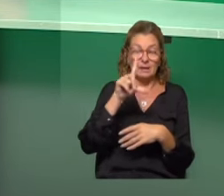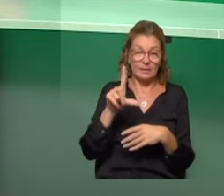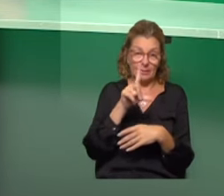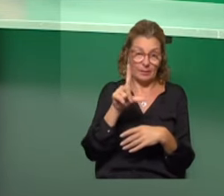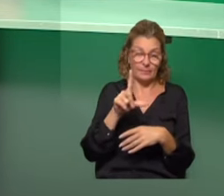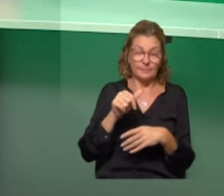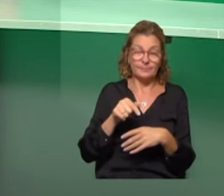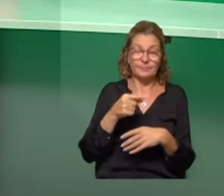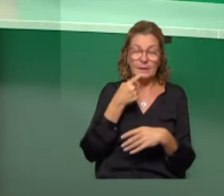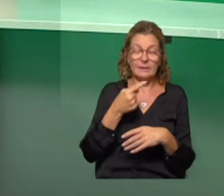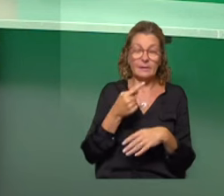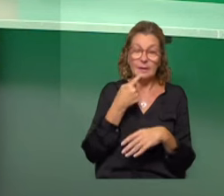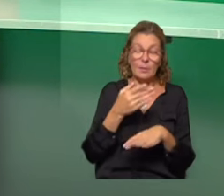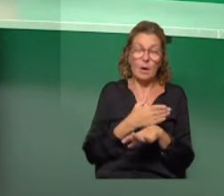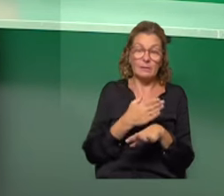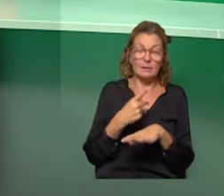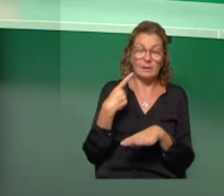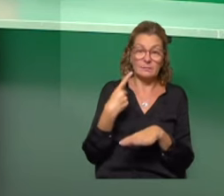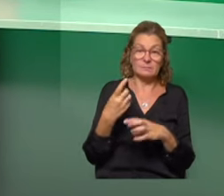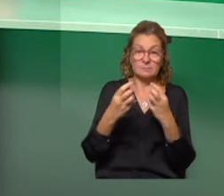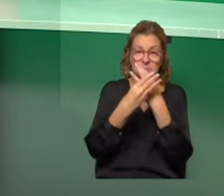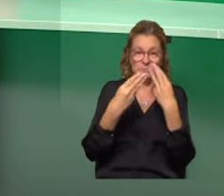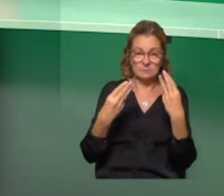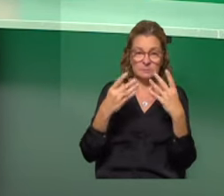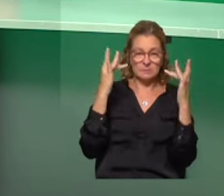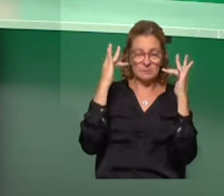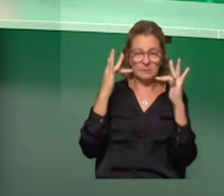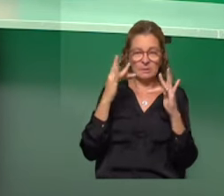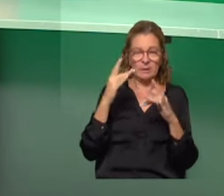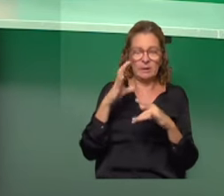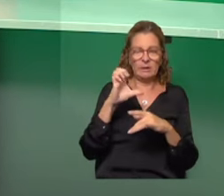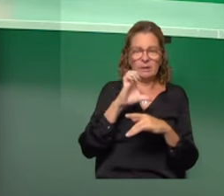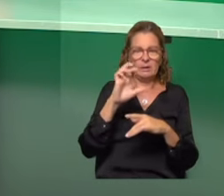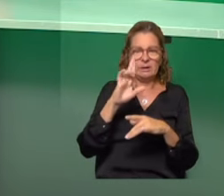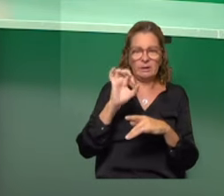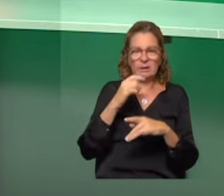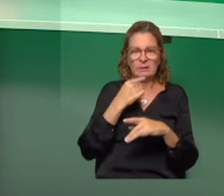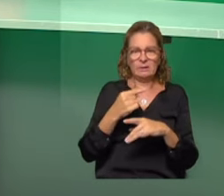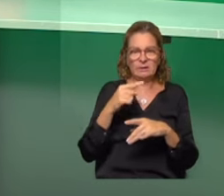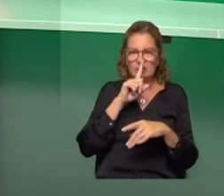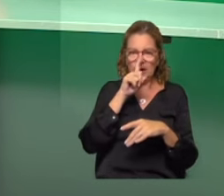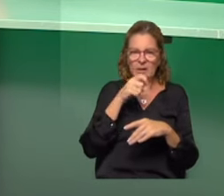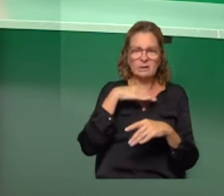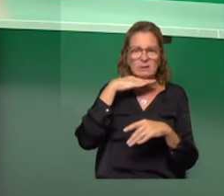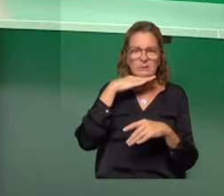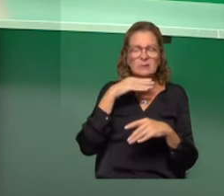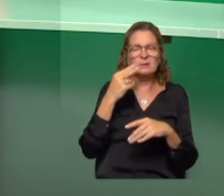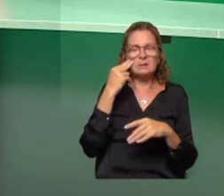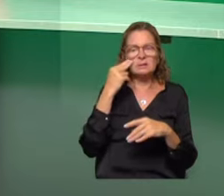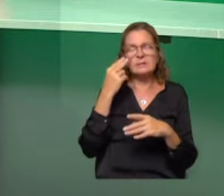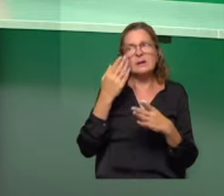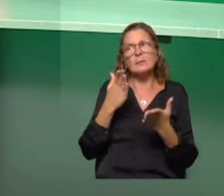Sí, que como les adelantábamos, la directora general de Educación Secundaria, Jennifer Cherro, dijo que Montevideo y Canelones son